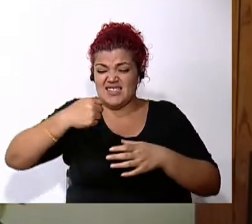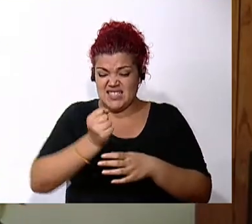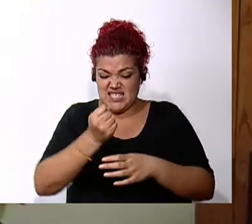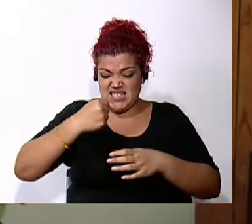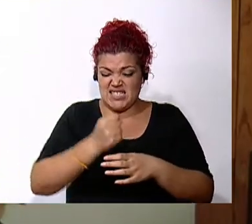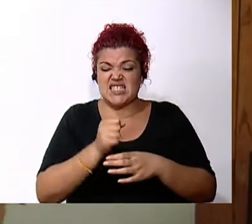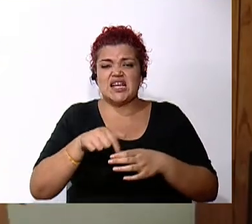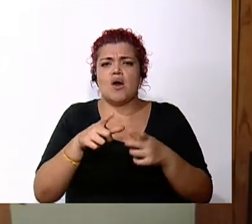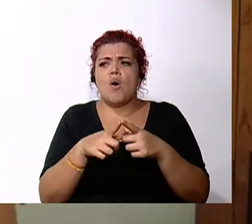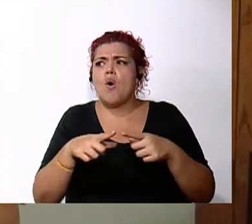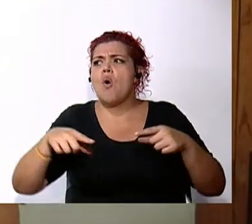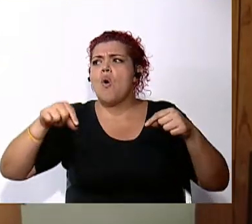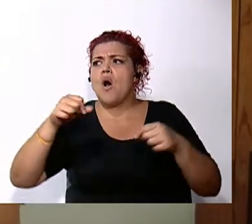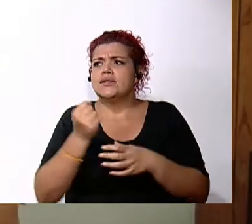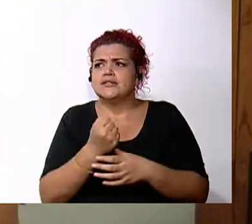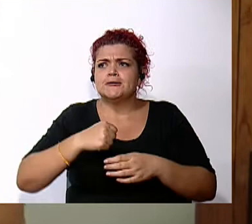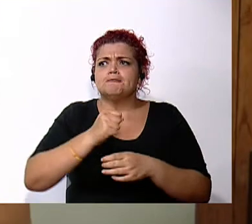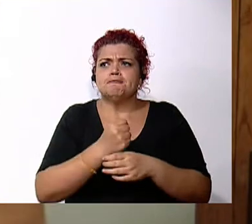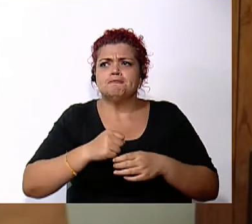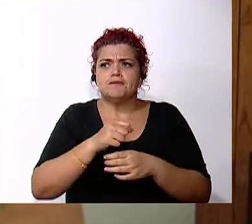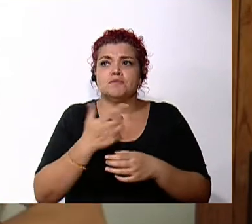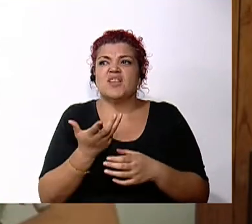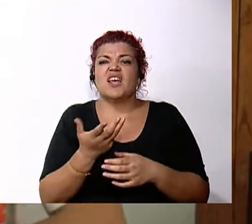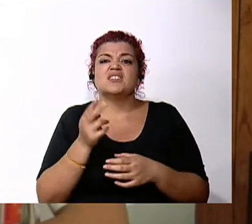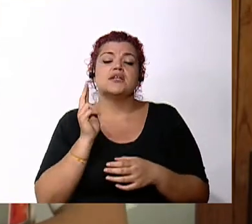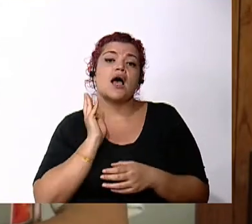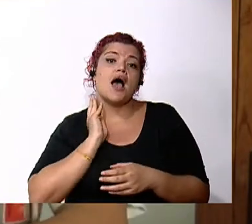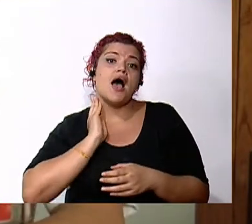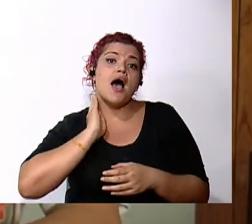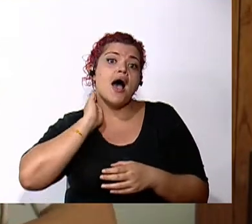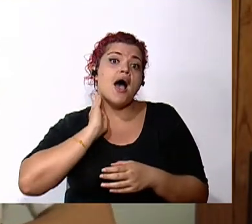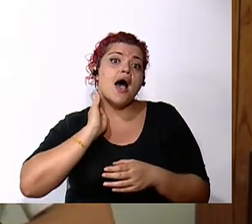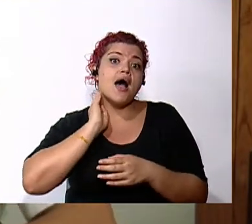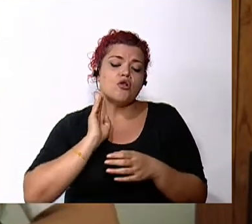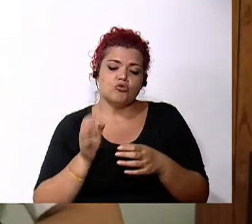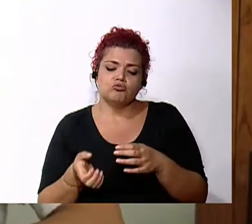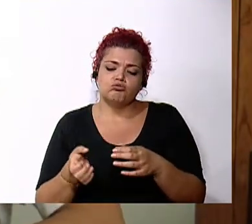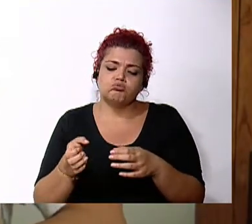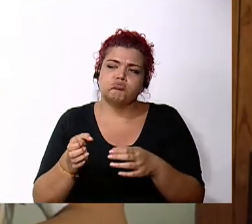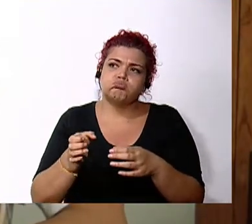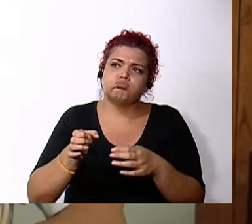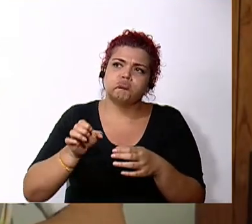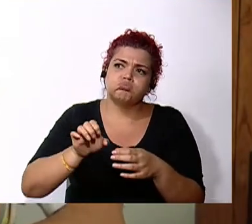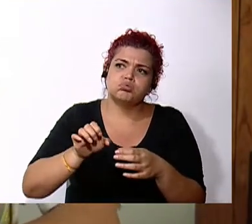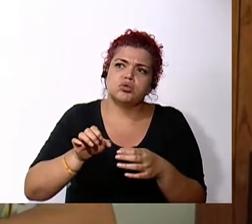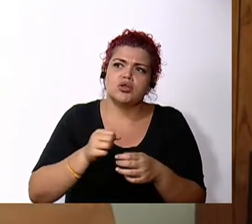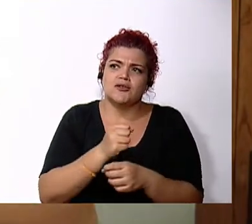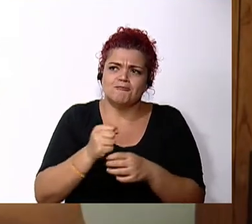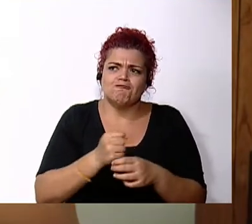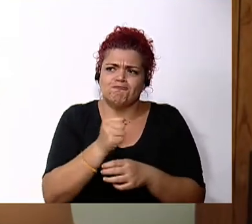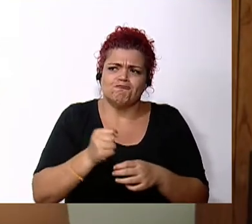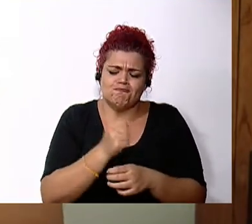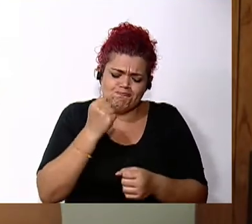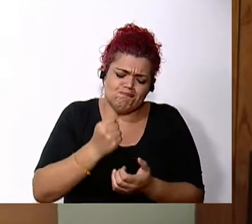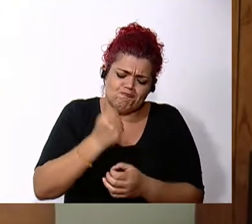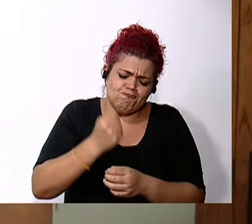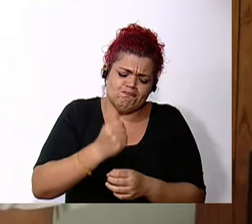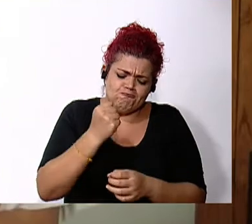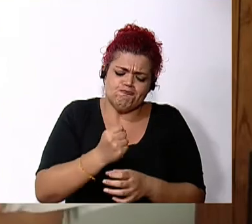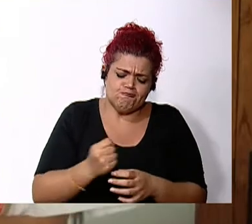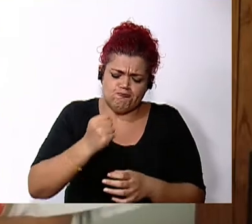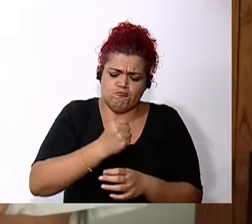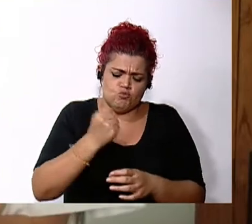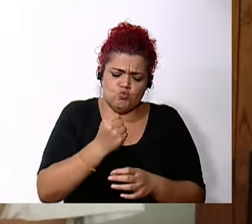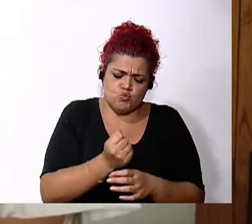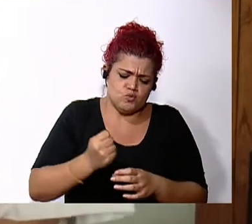las hojas y para extraer esa clorofila la vamos a disolver. Vamos a